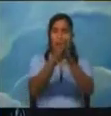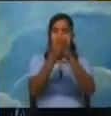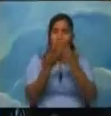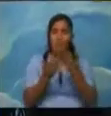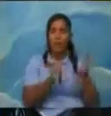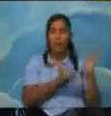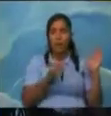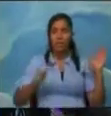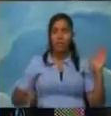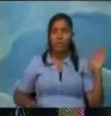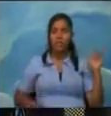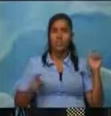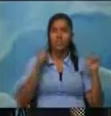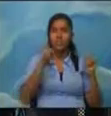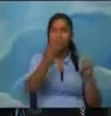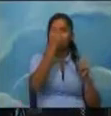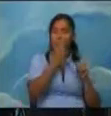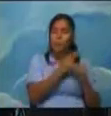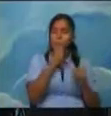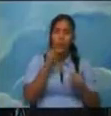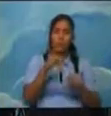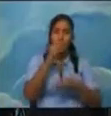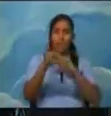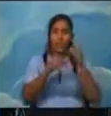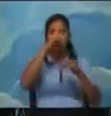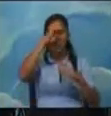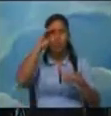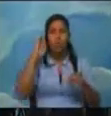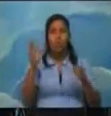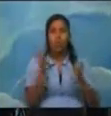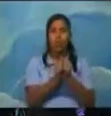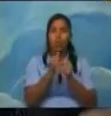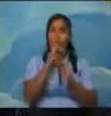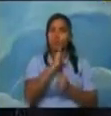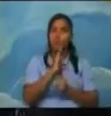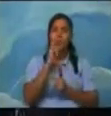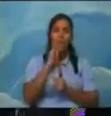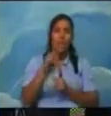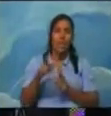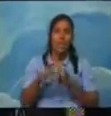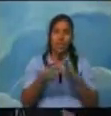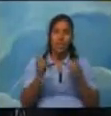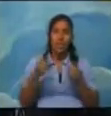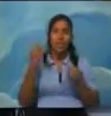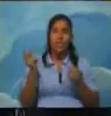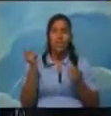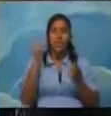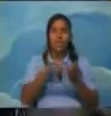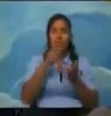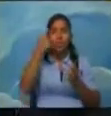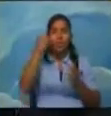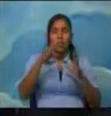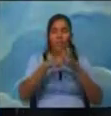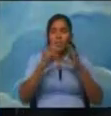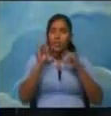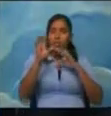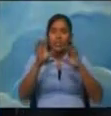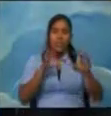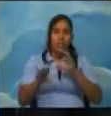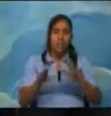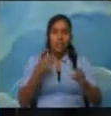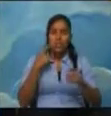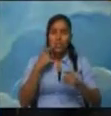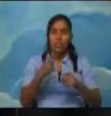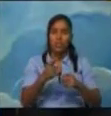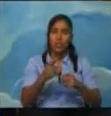del Señor. En ese pacto que hizo Dios con Israel en el monte del Sinaí y que fue para todas las naciones, como se llaman